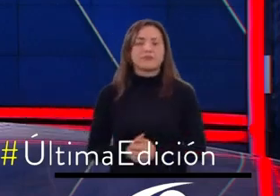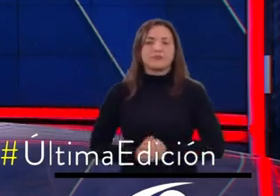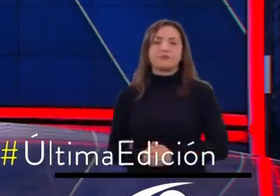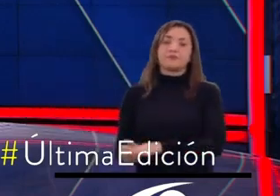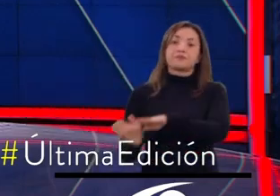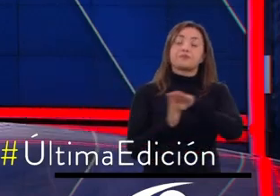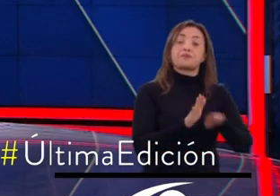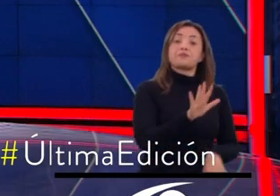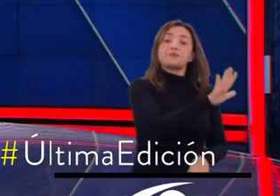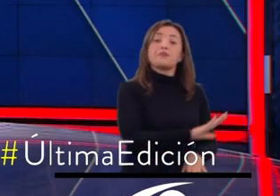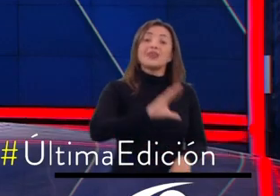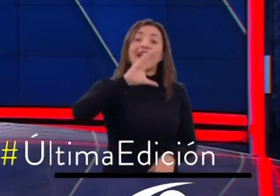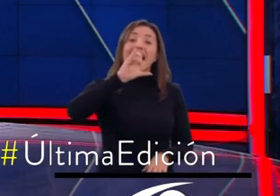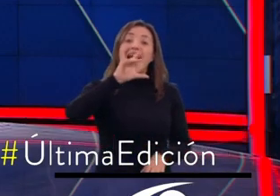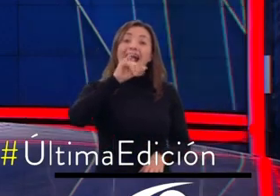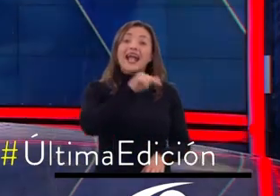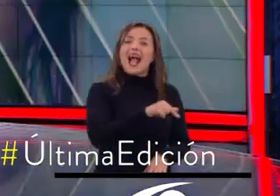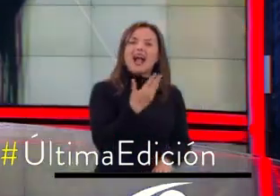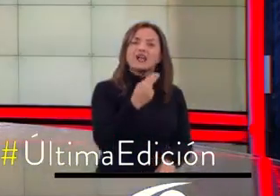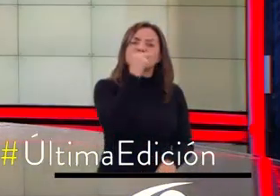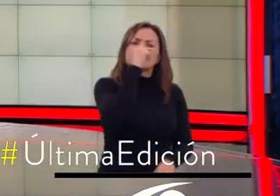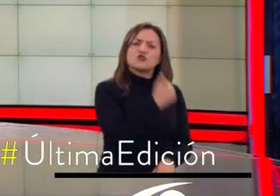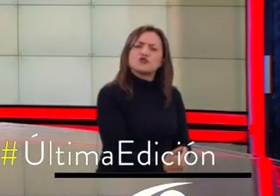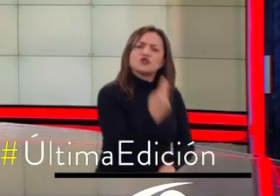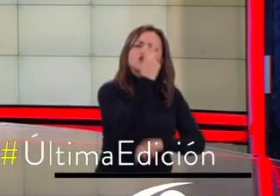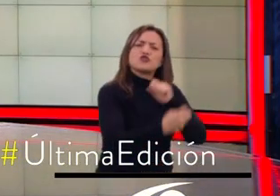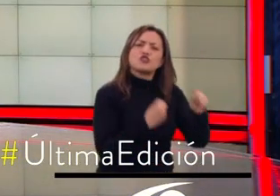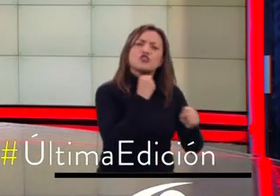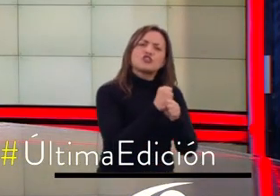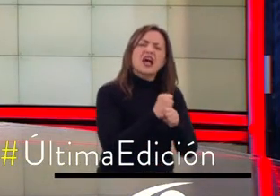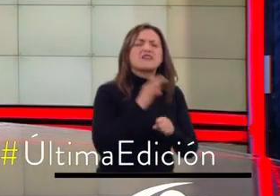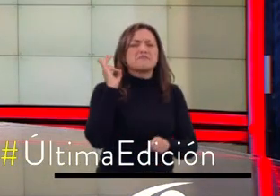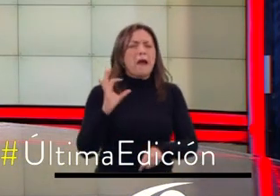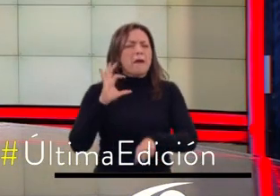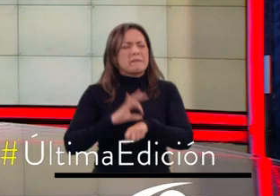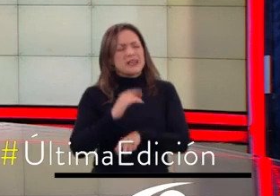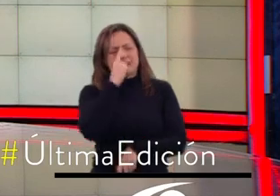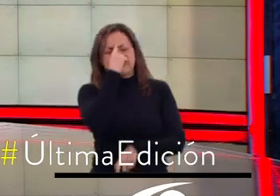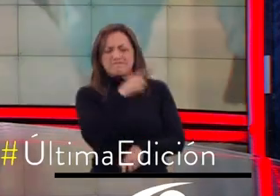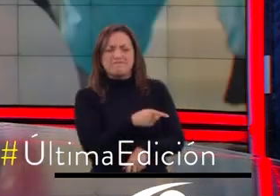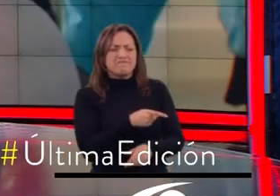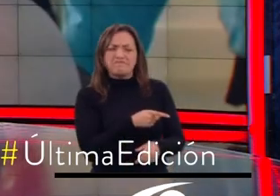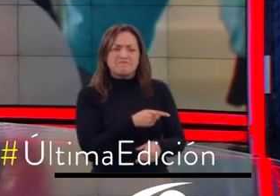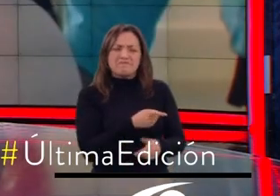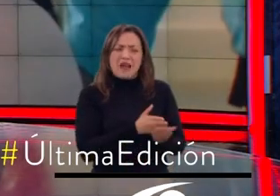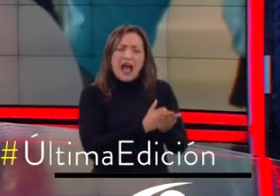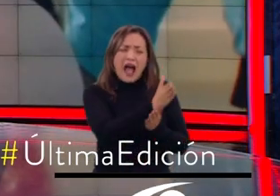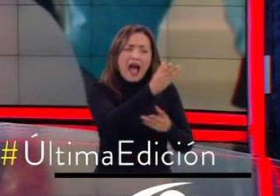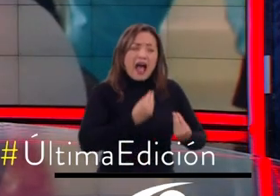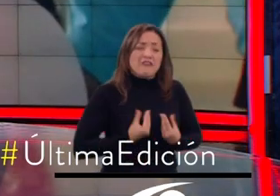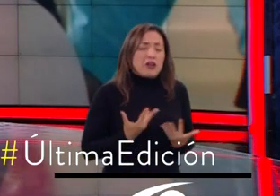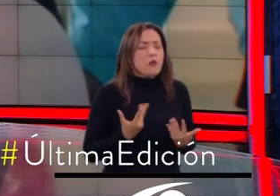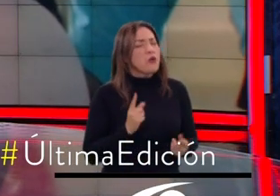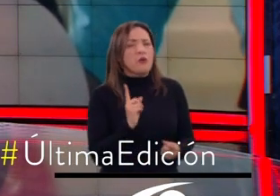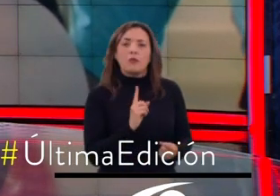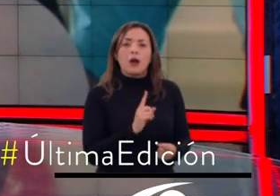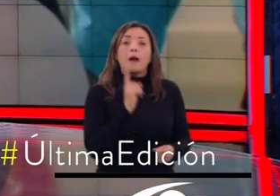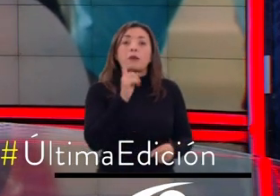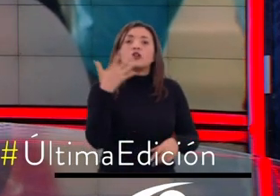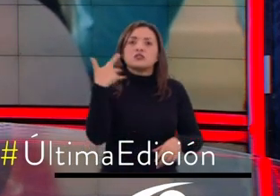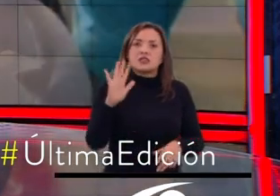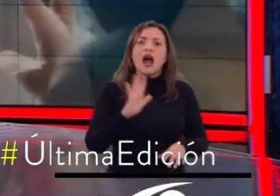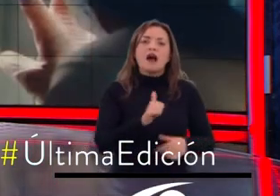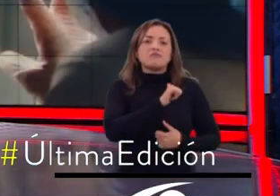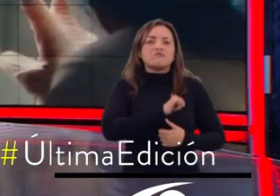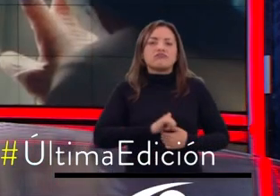En Cali, una niña de 2 años, a quien los médicos no le daban muchas esperanzas de vida, logró vencer una cardiopatía terminal en un exitoso trasplante